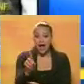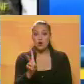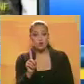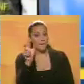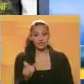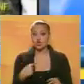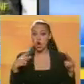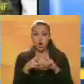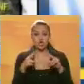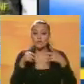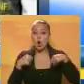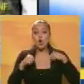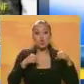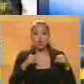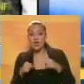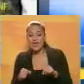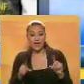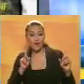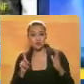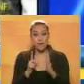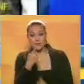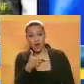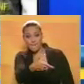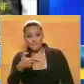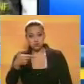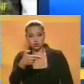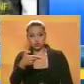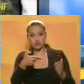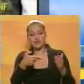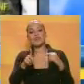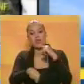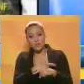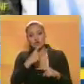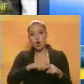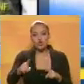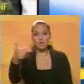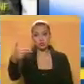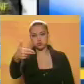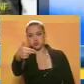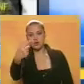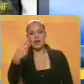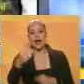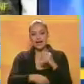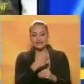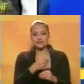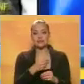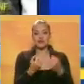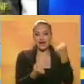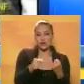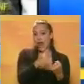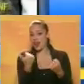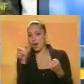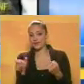por un desconocido en una motocicleta, quien le propinó el primer disparo, para luego recibir otros impactos de balas realizados por el copiloto. Las